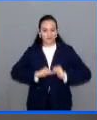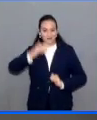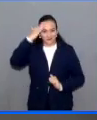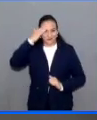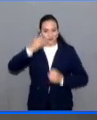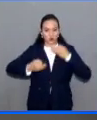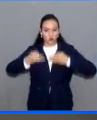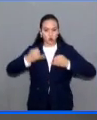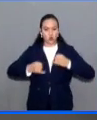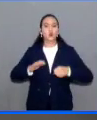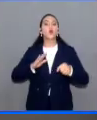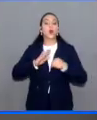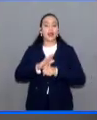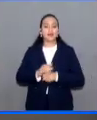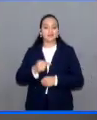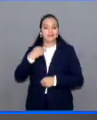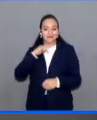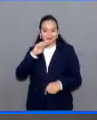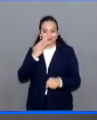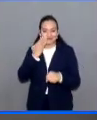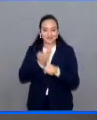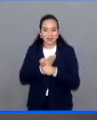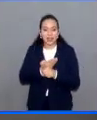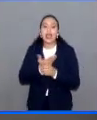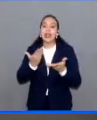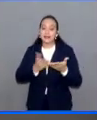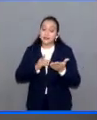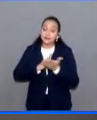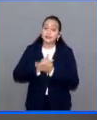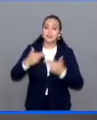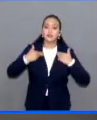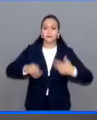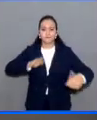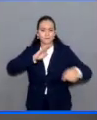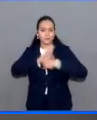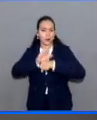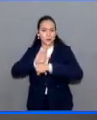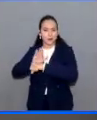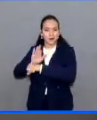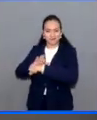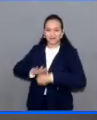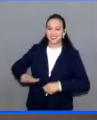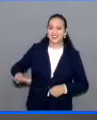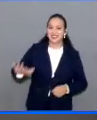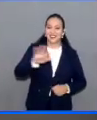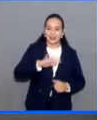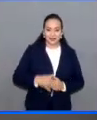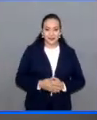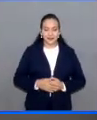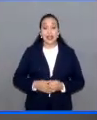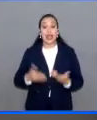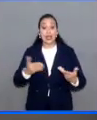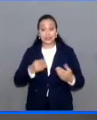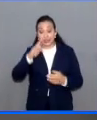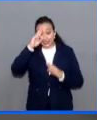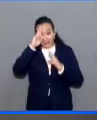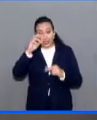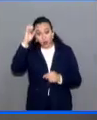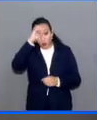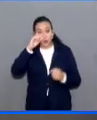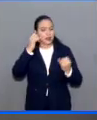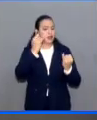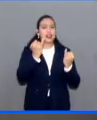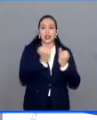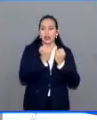fin garantizar los derechos humanos, consolidar el régimen democrático y republicano de nuestra